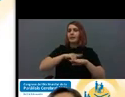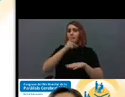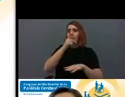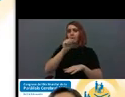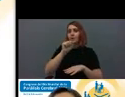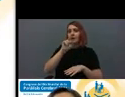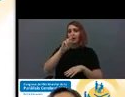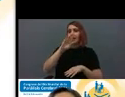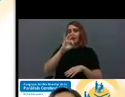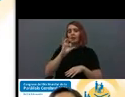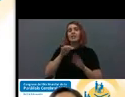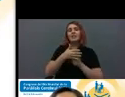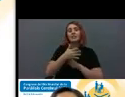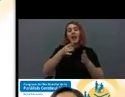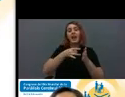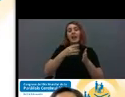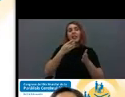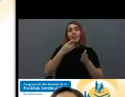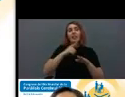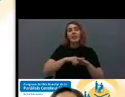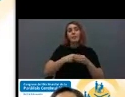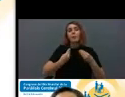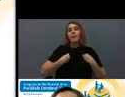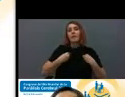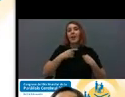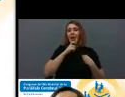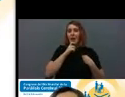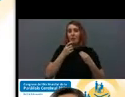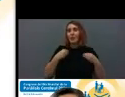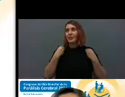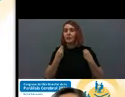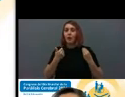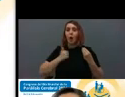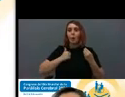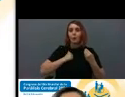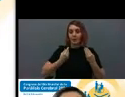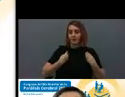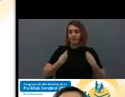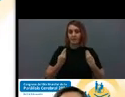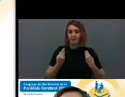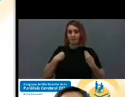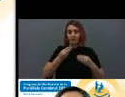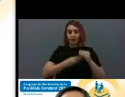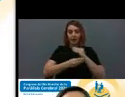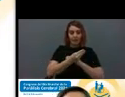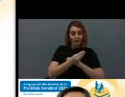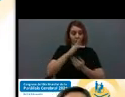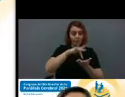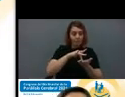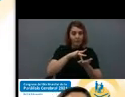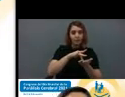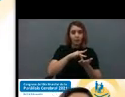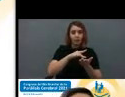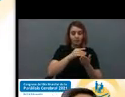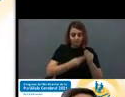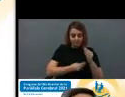tiempo vivido, ese tiempo en el que de las oportunidades vitales, el tiempo del nacimiento, el momento en el que